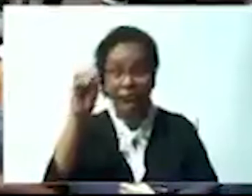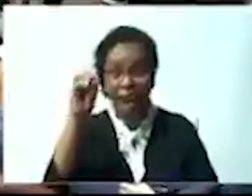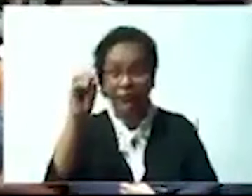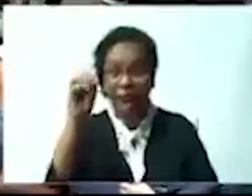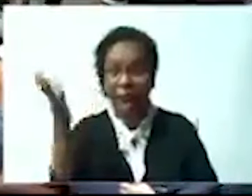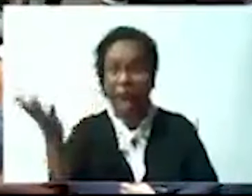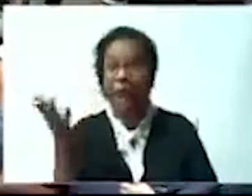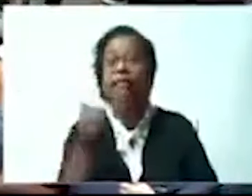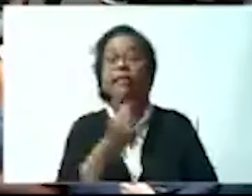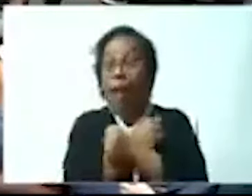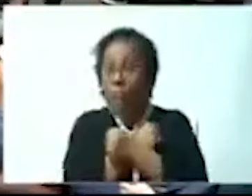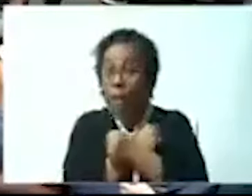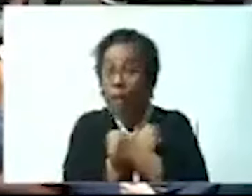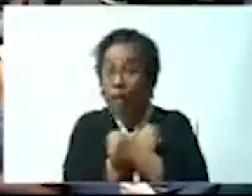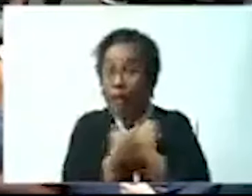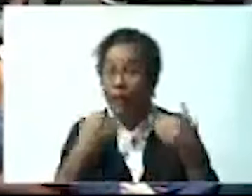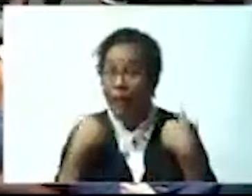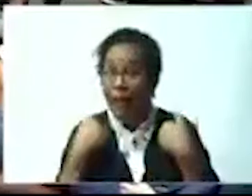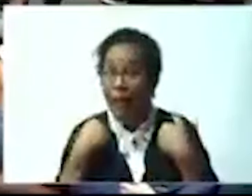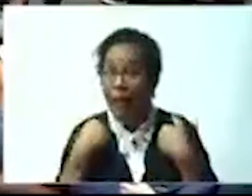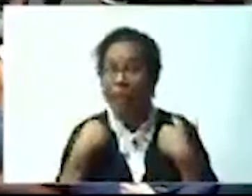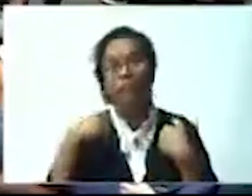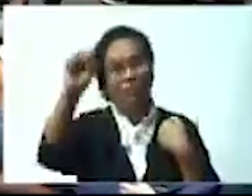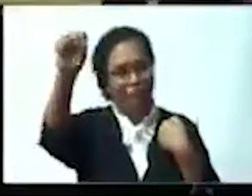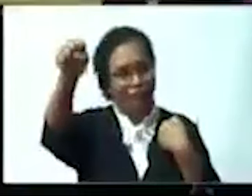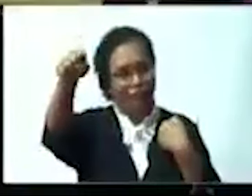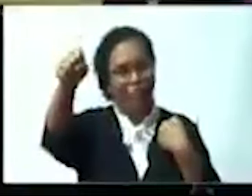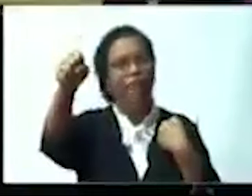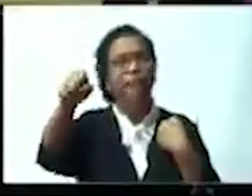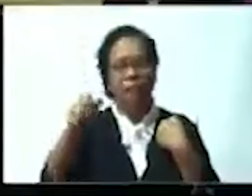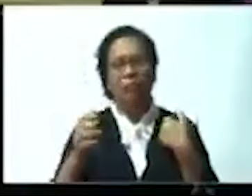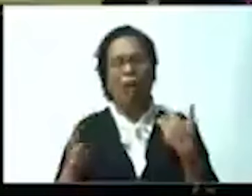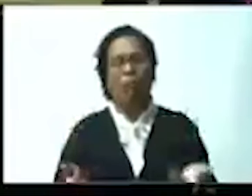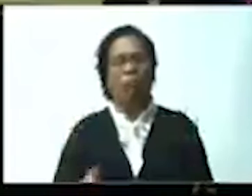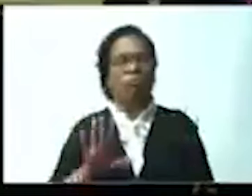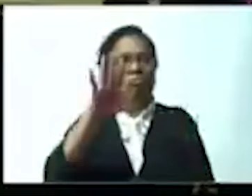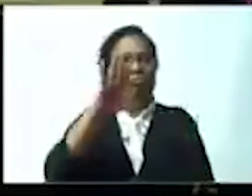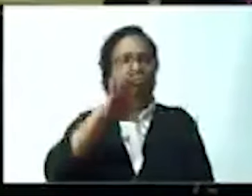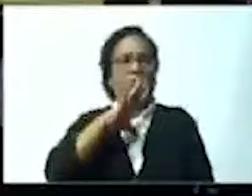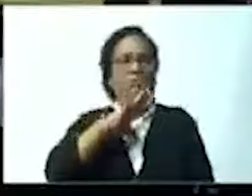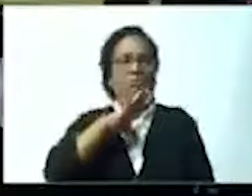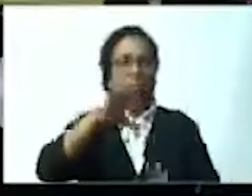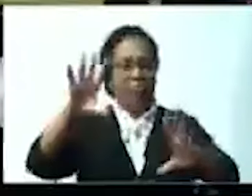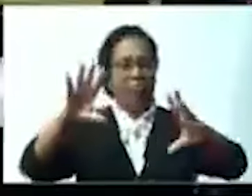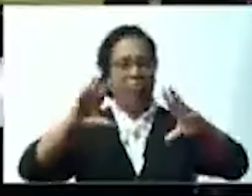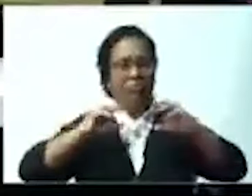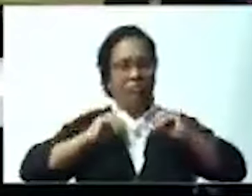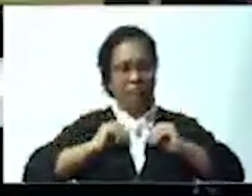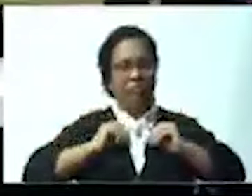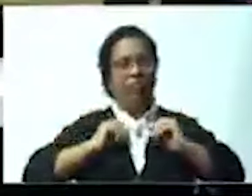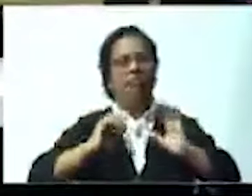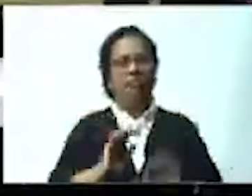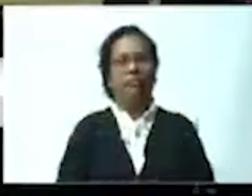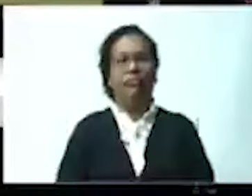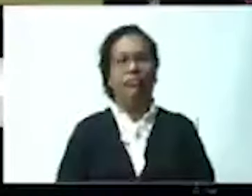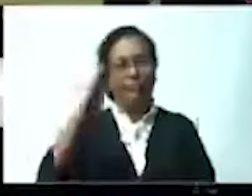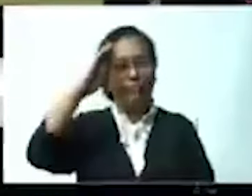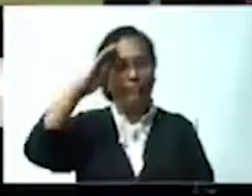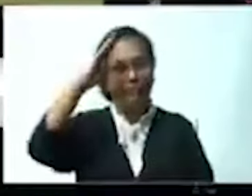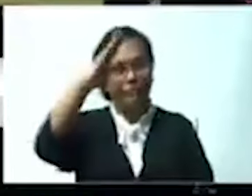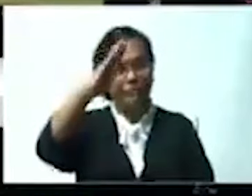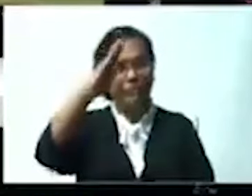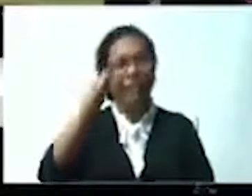Ay, cariño, líder. Bien, presidente, pues vamos a complacerlo. Saludando de nuevo a usted,